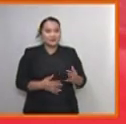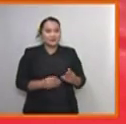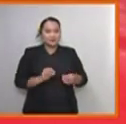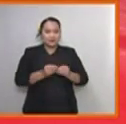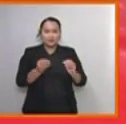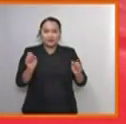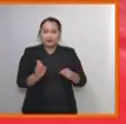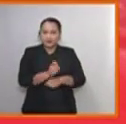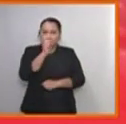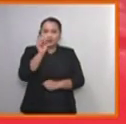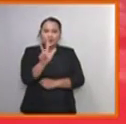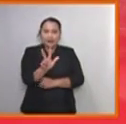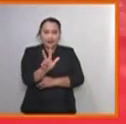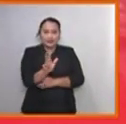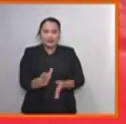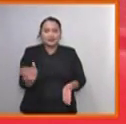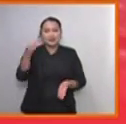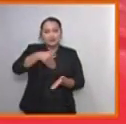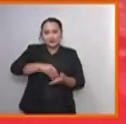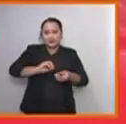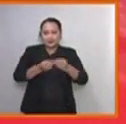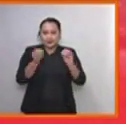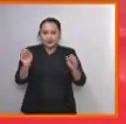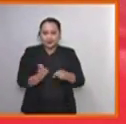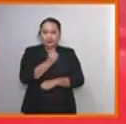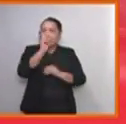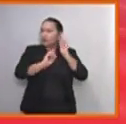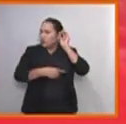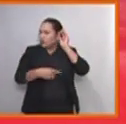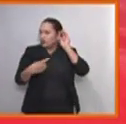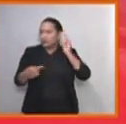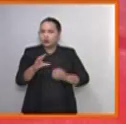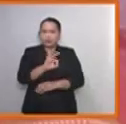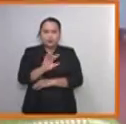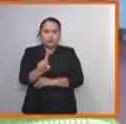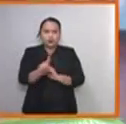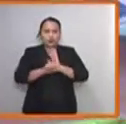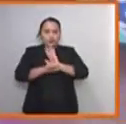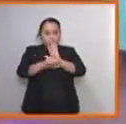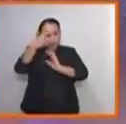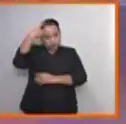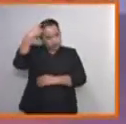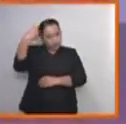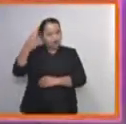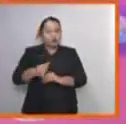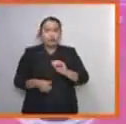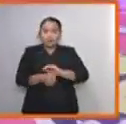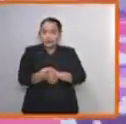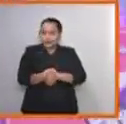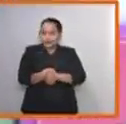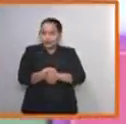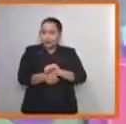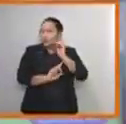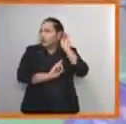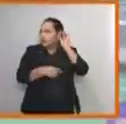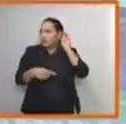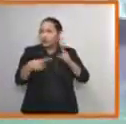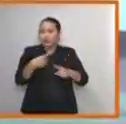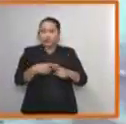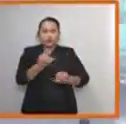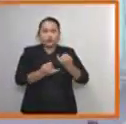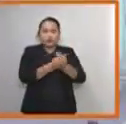el 3. Repito con gusto, el número ganador en adhiere es el 91 con su símbolo de sueños tortuga. Para Multi X, jugada gratis, y para más